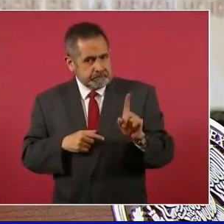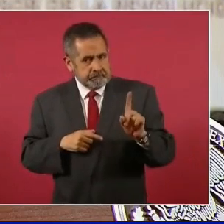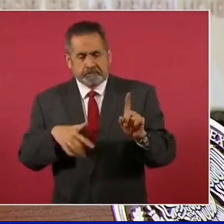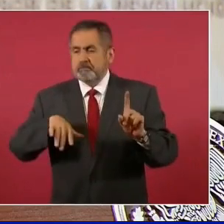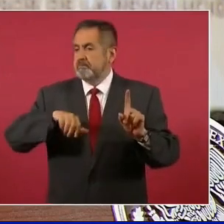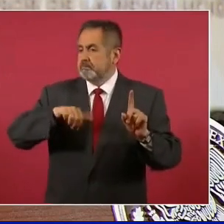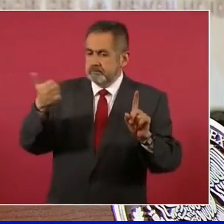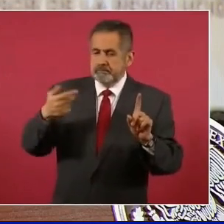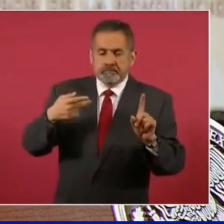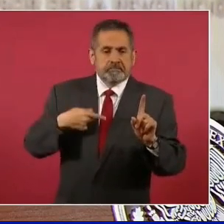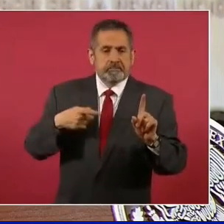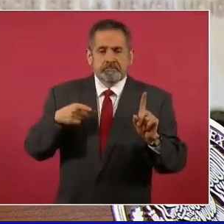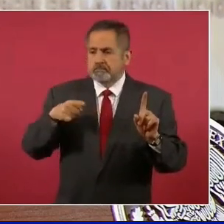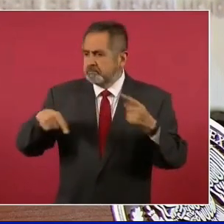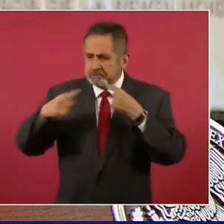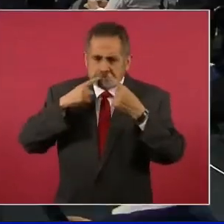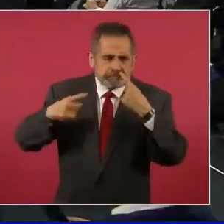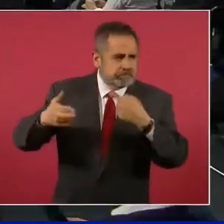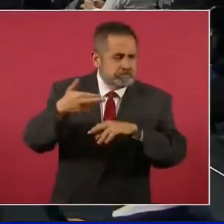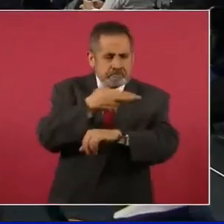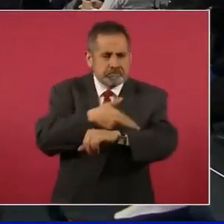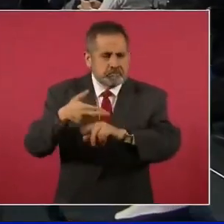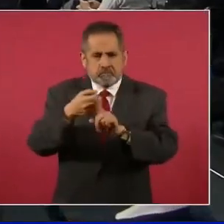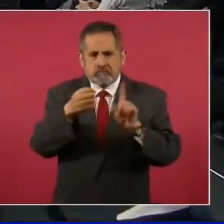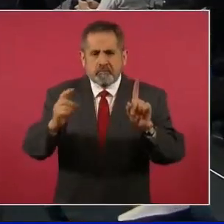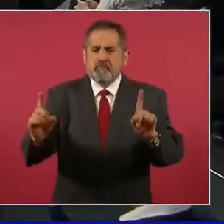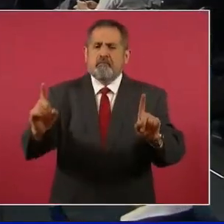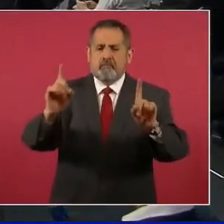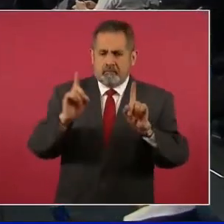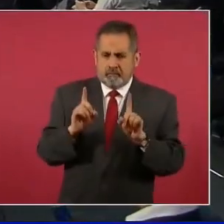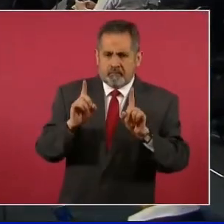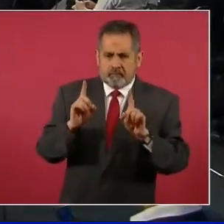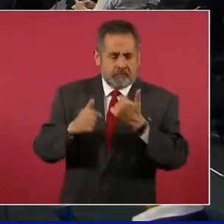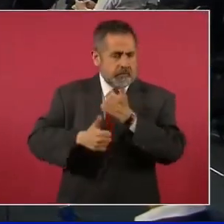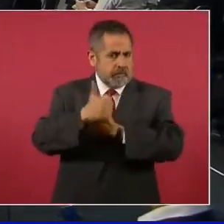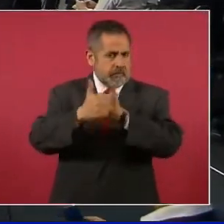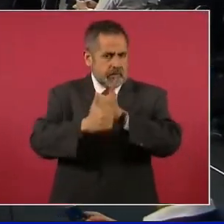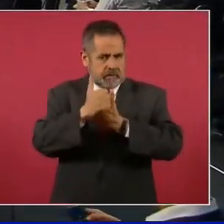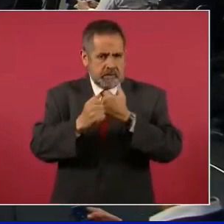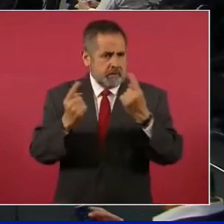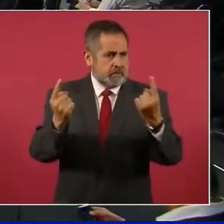Y hubo otra planilla